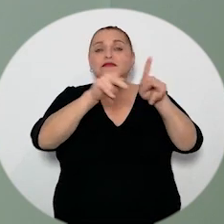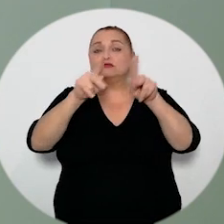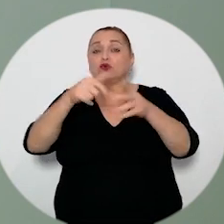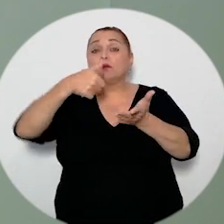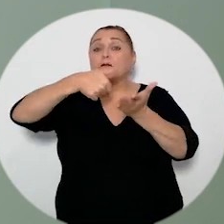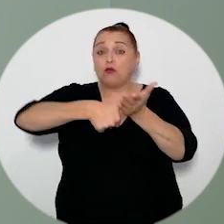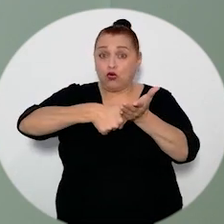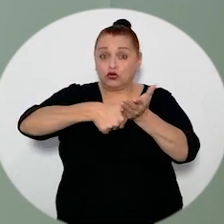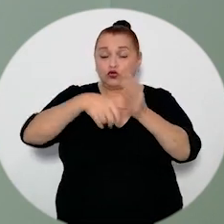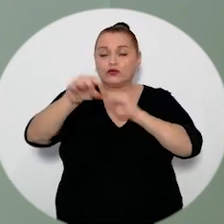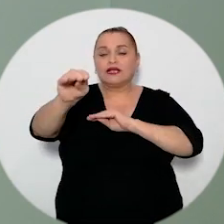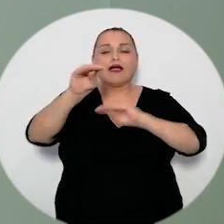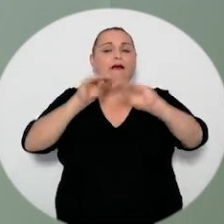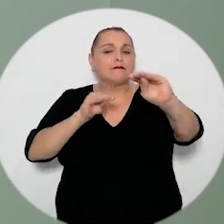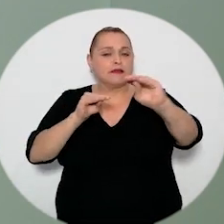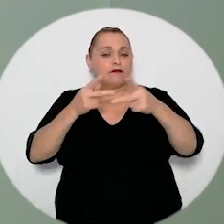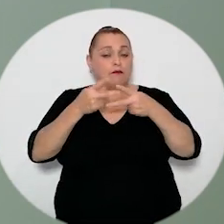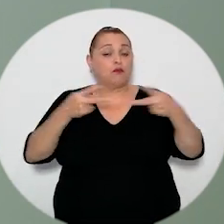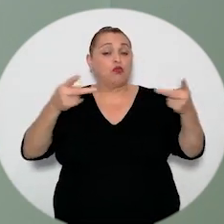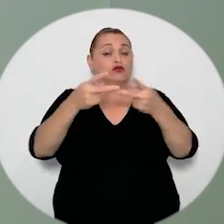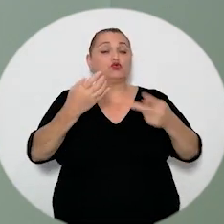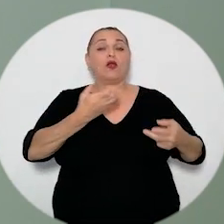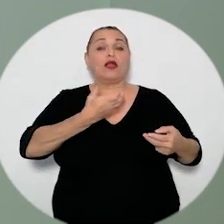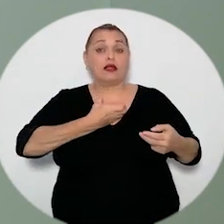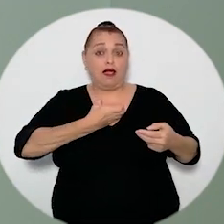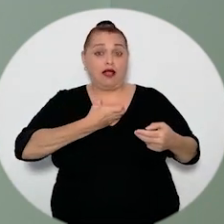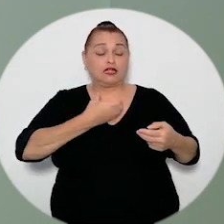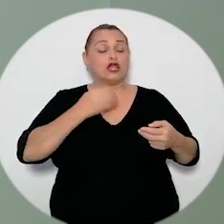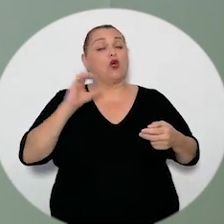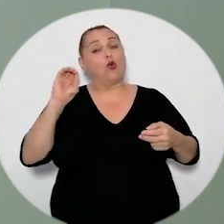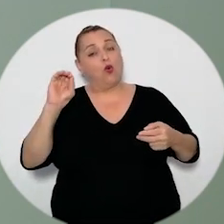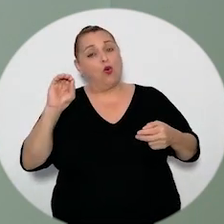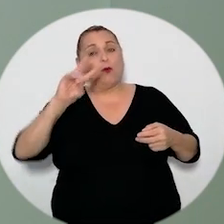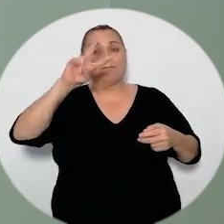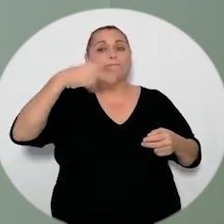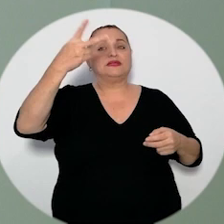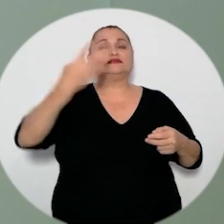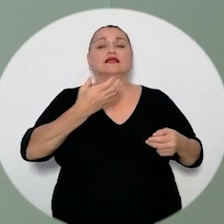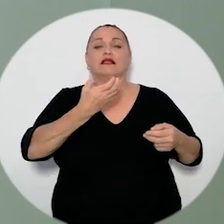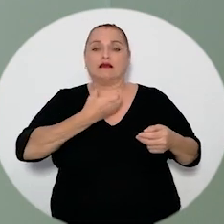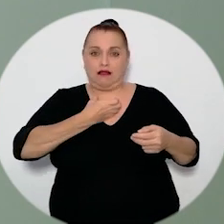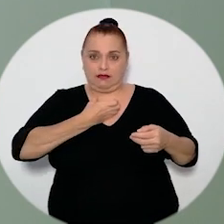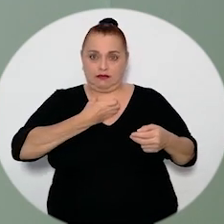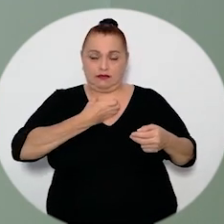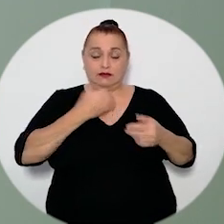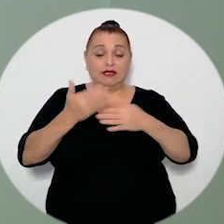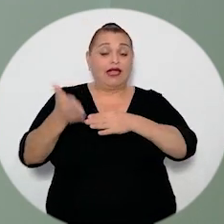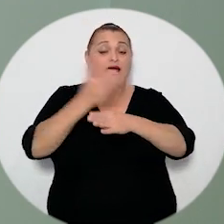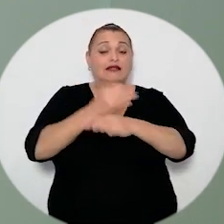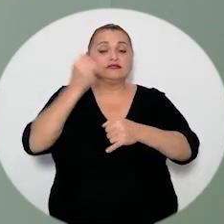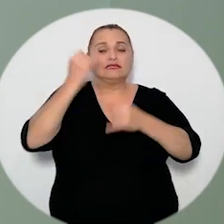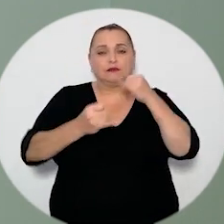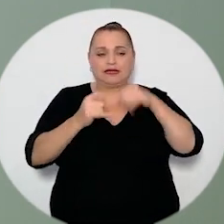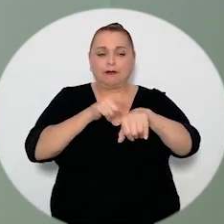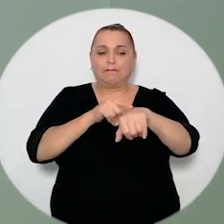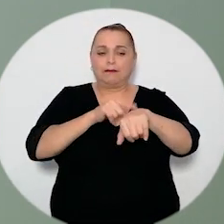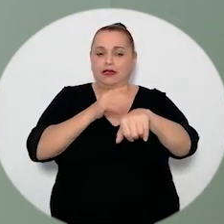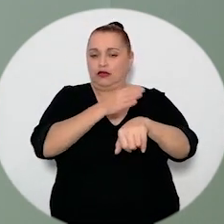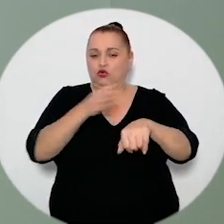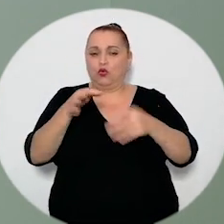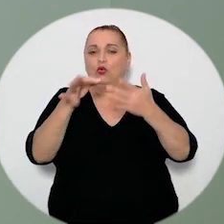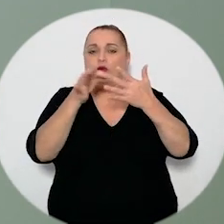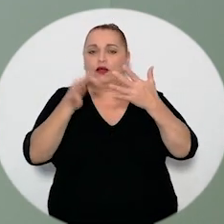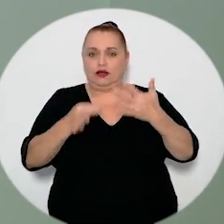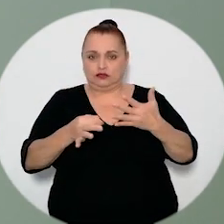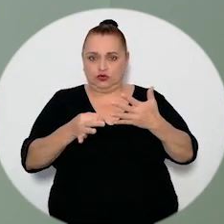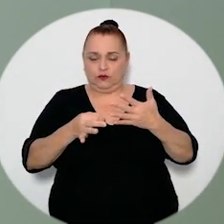pueblo, mediante el voto, destituir del cargo al alcalde o a los vicealcaldes, antes de que concluya el periodo para